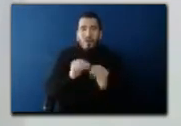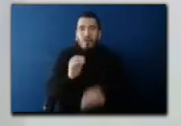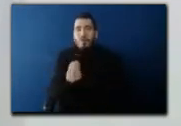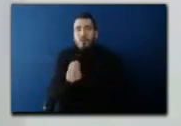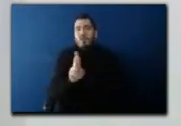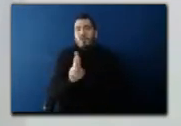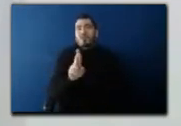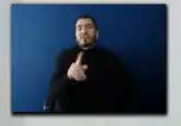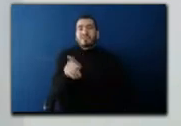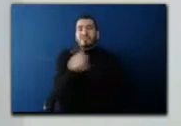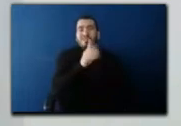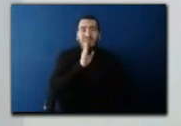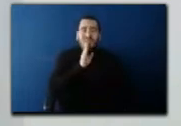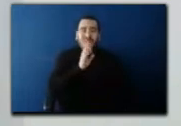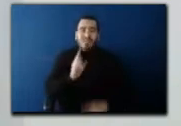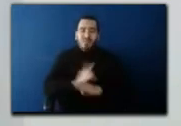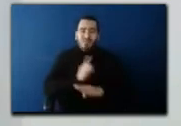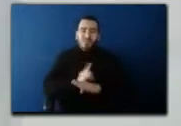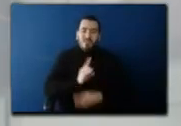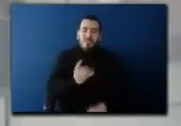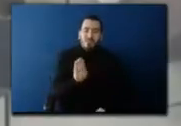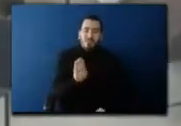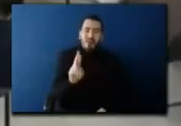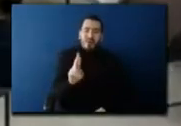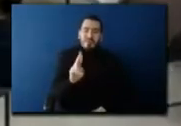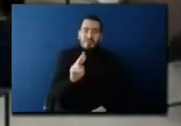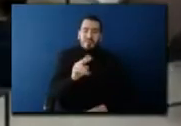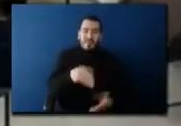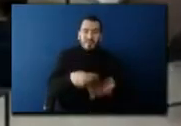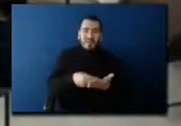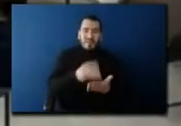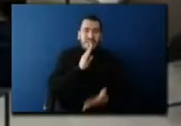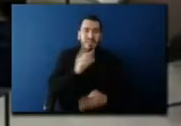rápida. ¿Quién usa códigos QR para pagar?